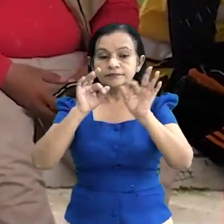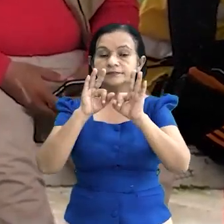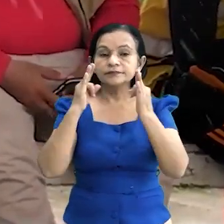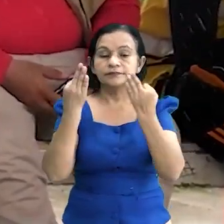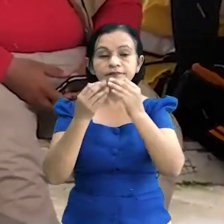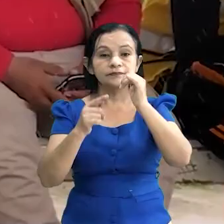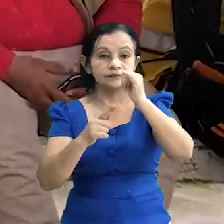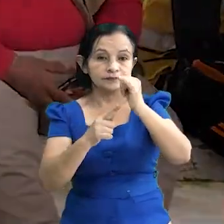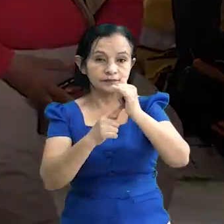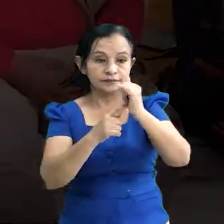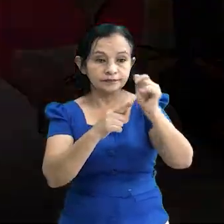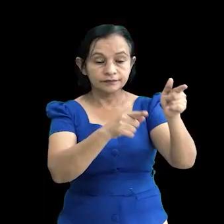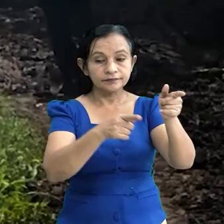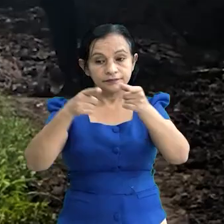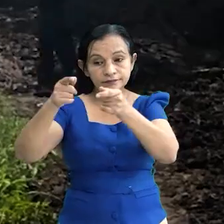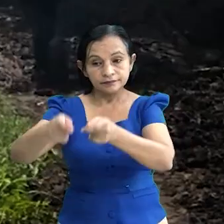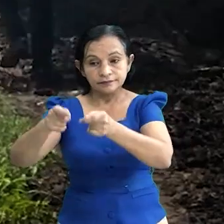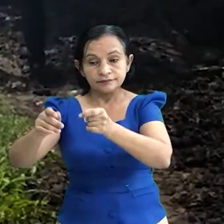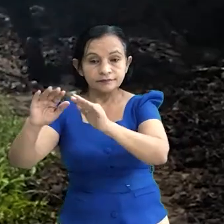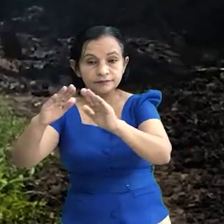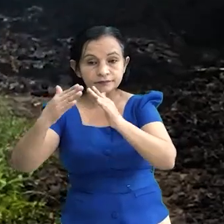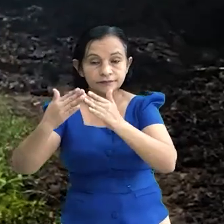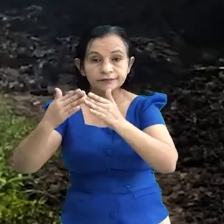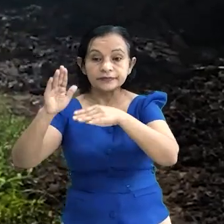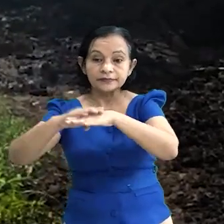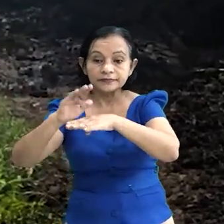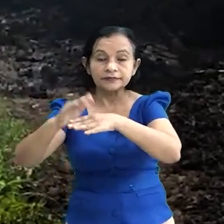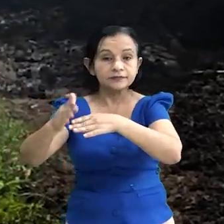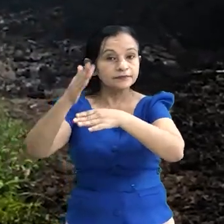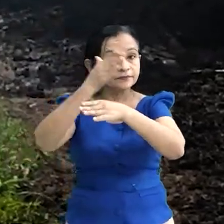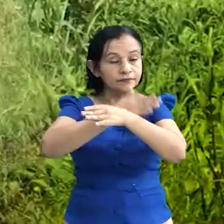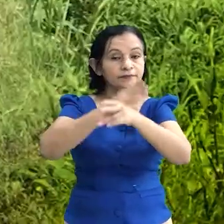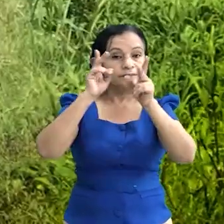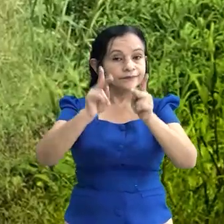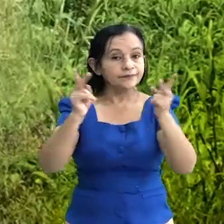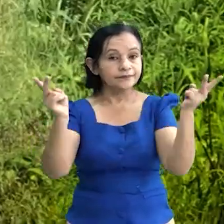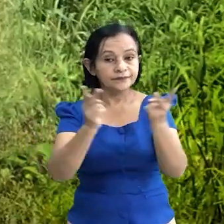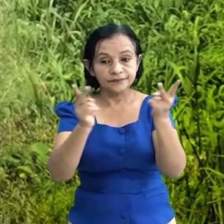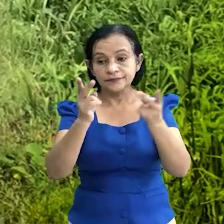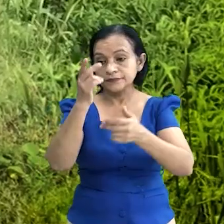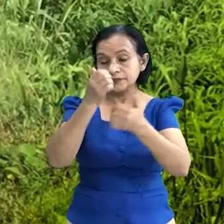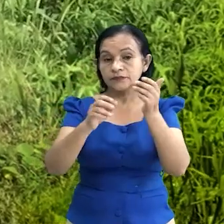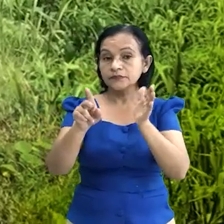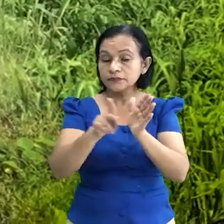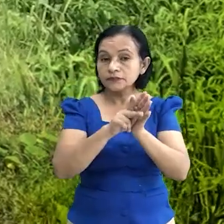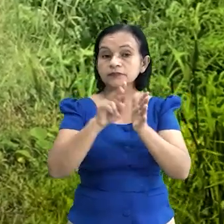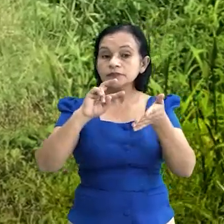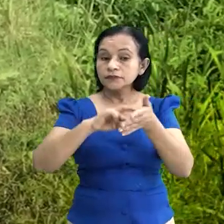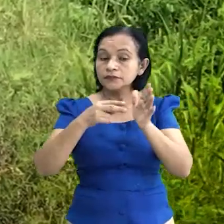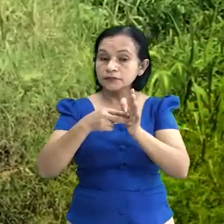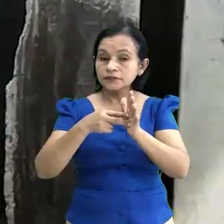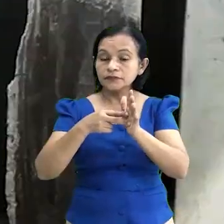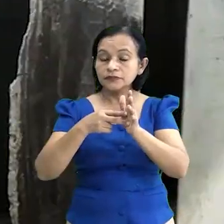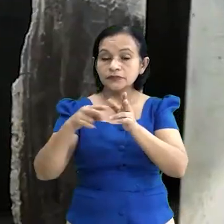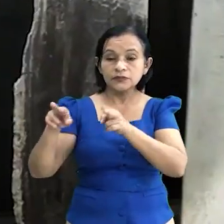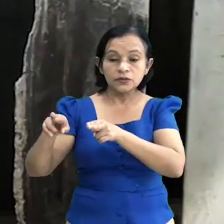de Tipitapa y Malacatoya facilita la alerta temprana a las comunidades ante el riesgo que representa el